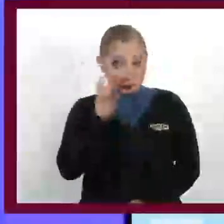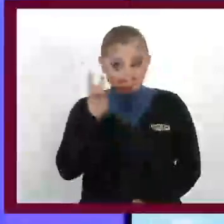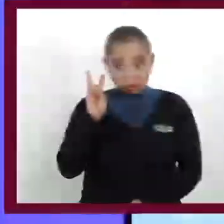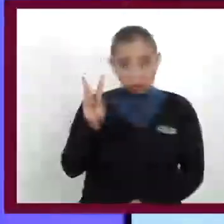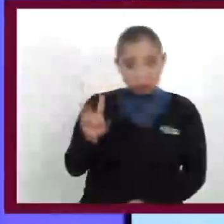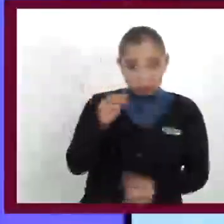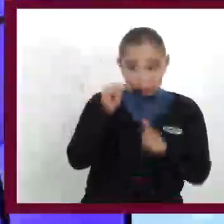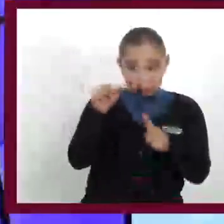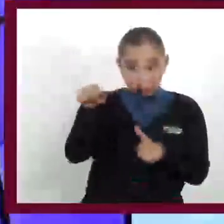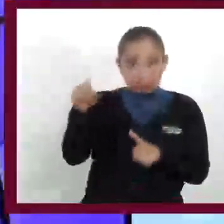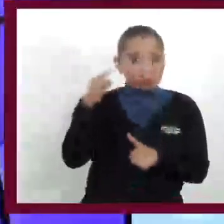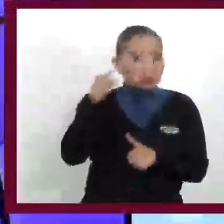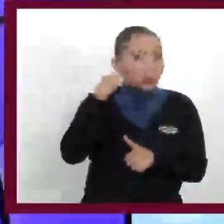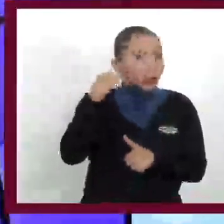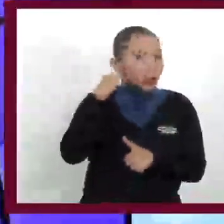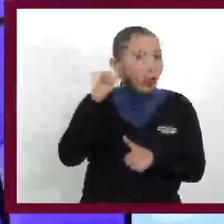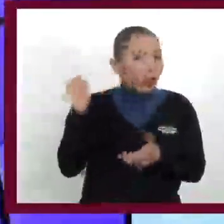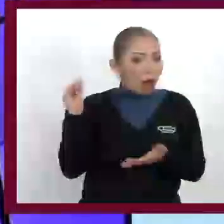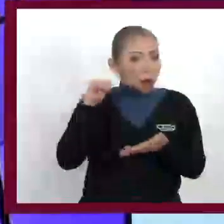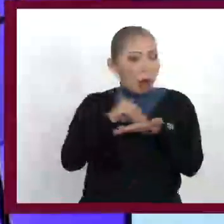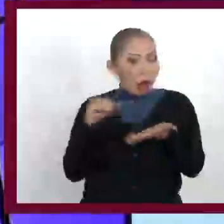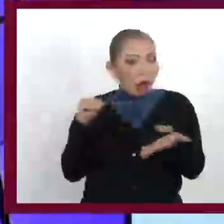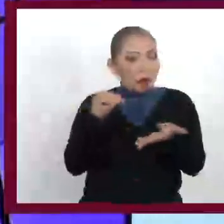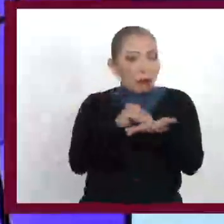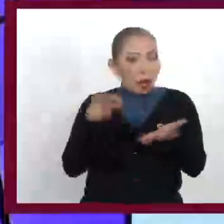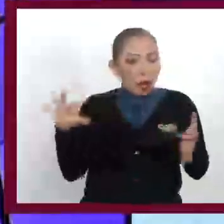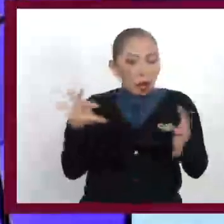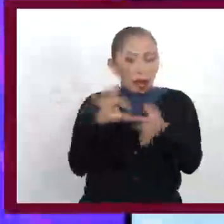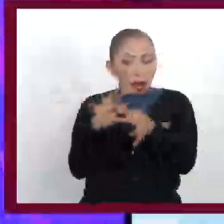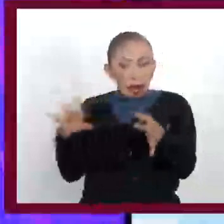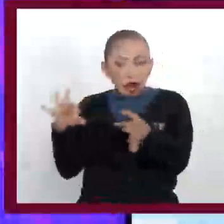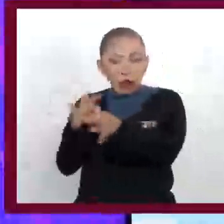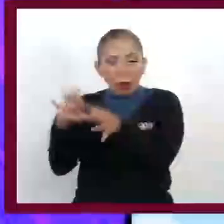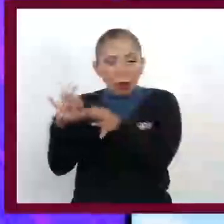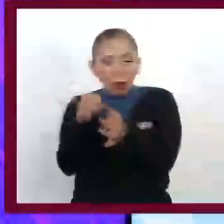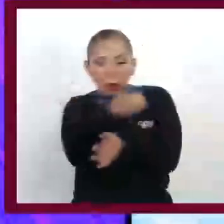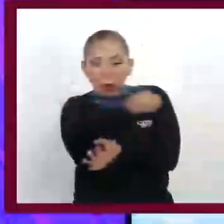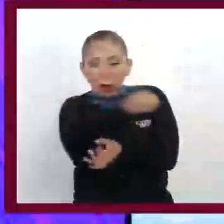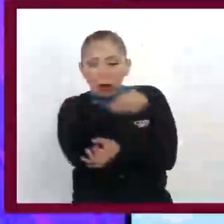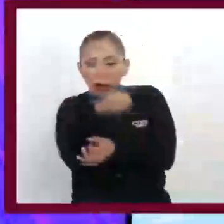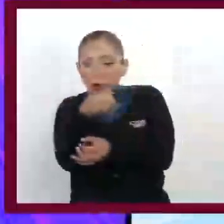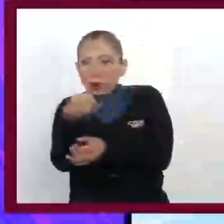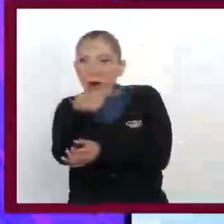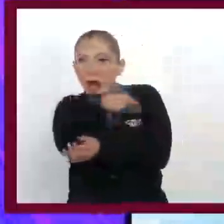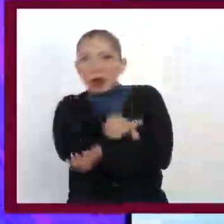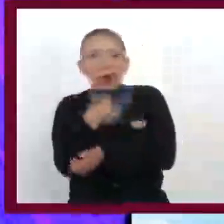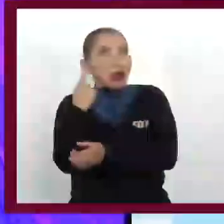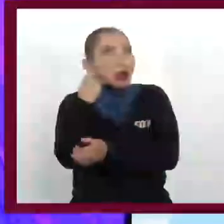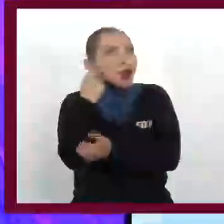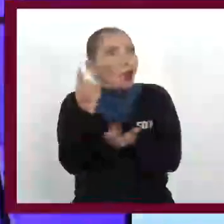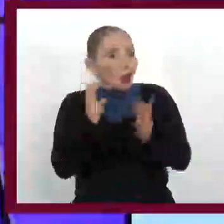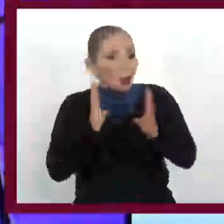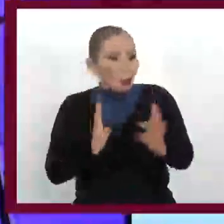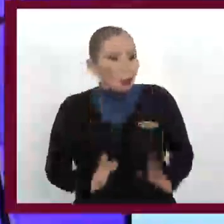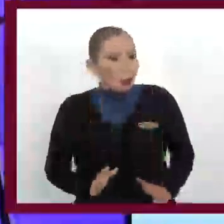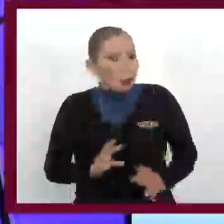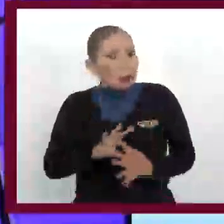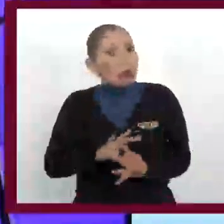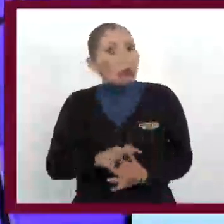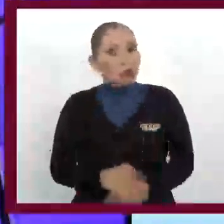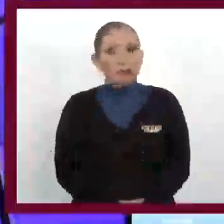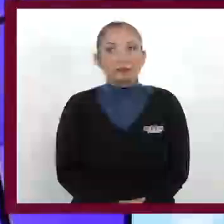Como puedes ver, los sonidos se han ido sumando unos a otros, formando literalmente una sinfonía